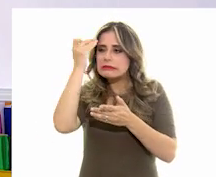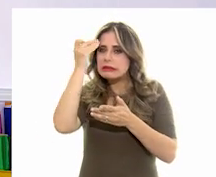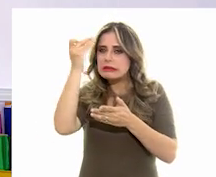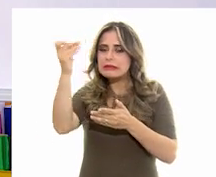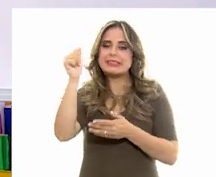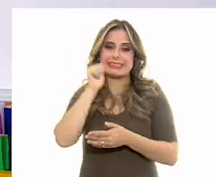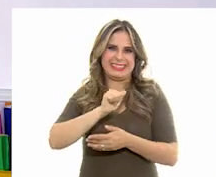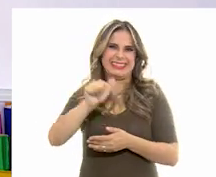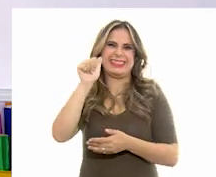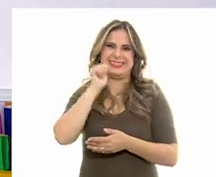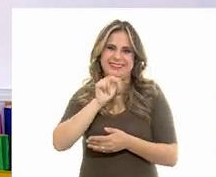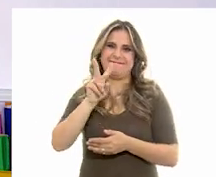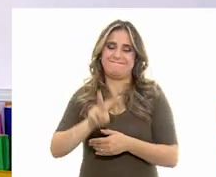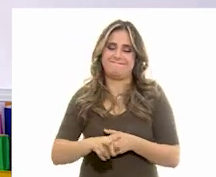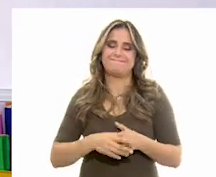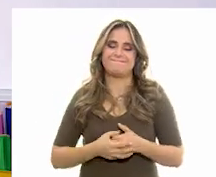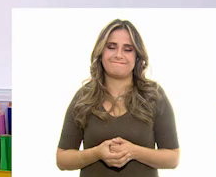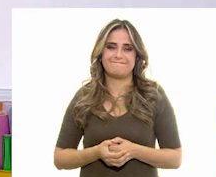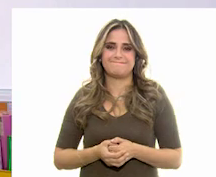Y aquí. Ajá.